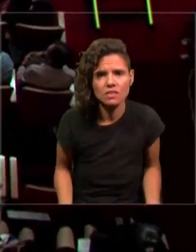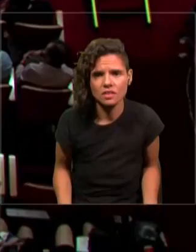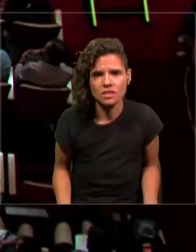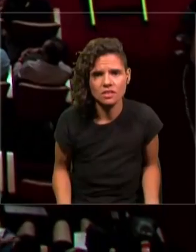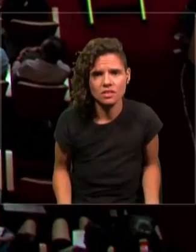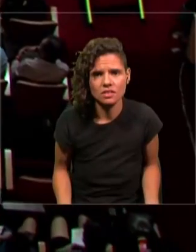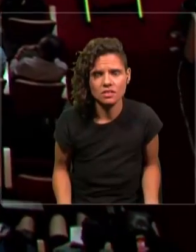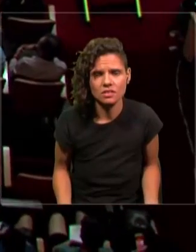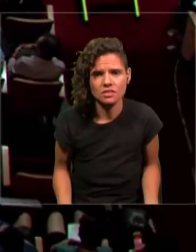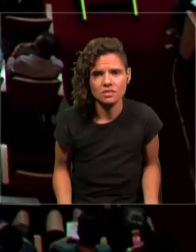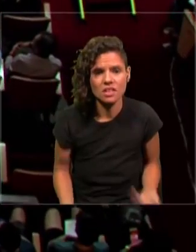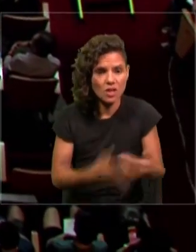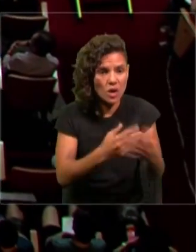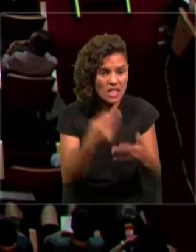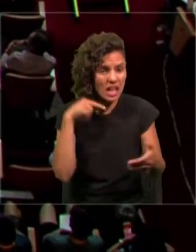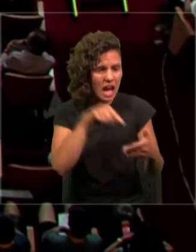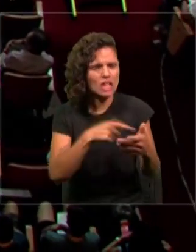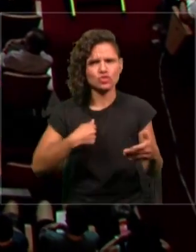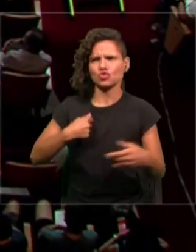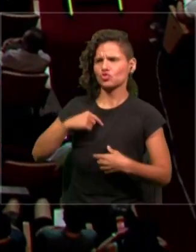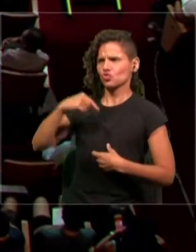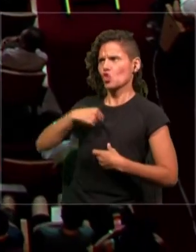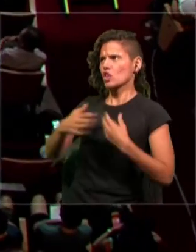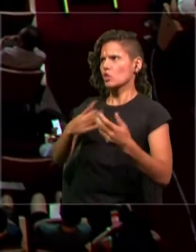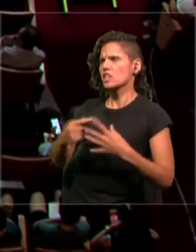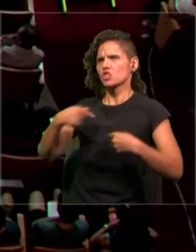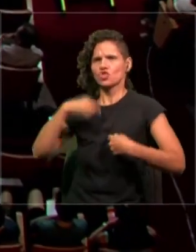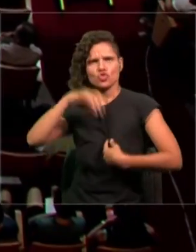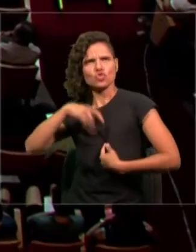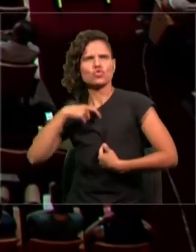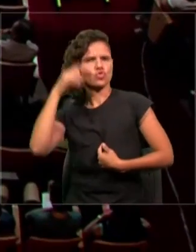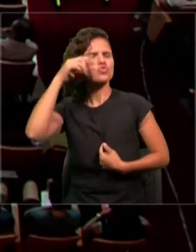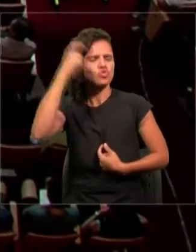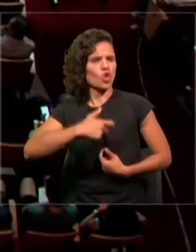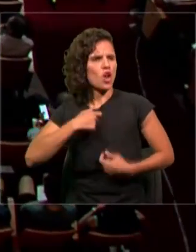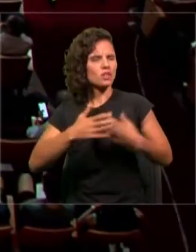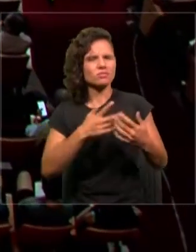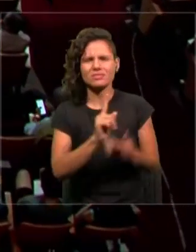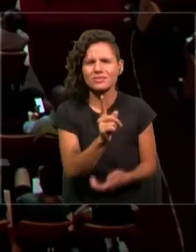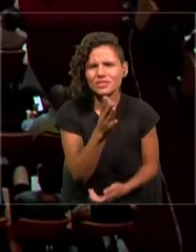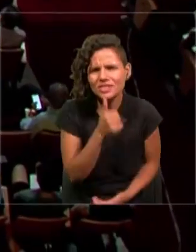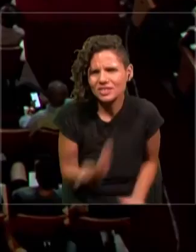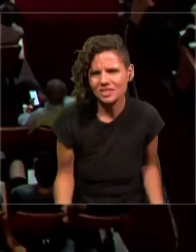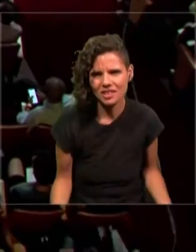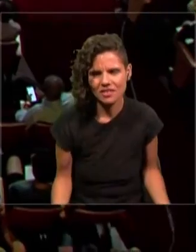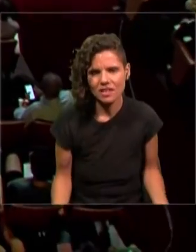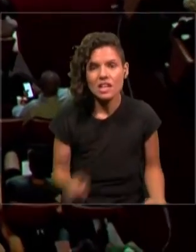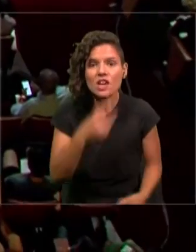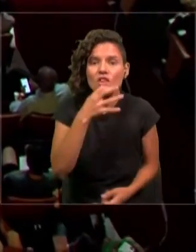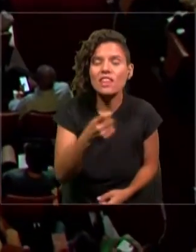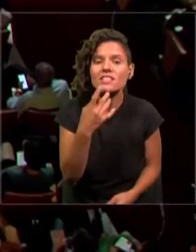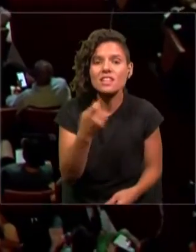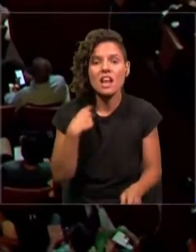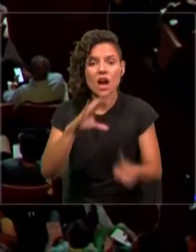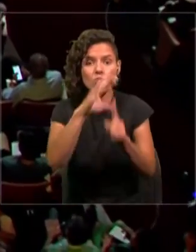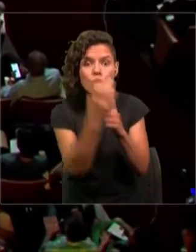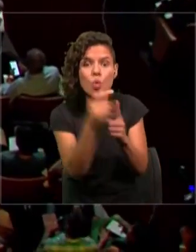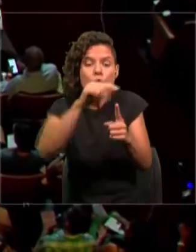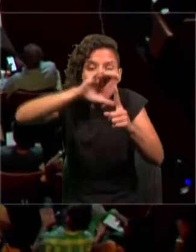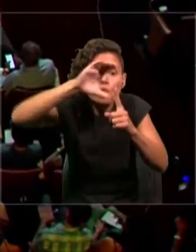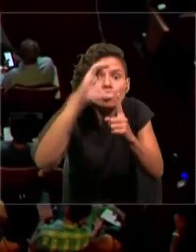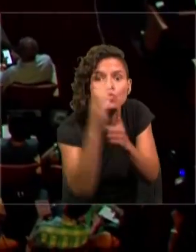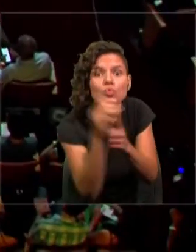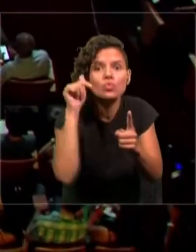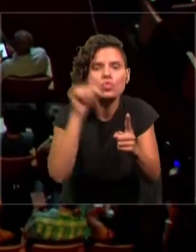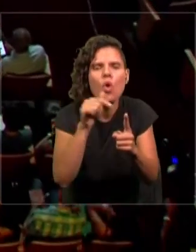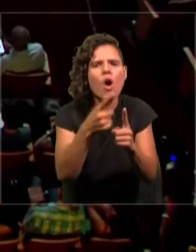De modo que lo que quiero decir es que cada vez más es la cultura. La cultura la que está